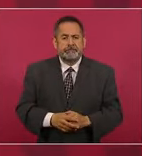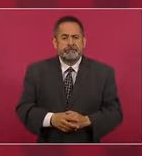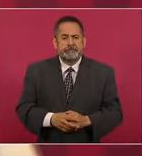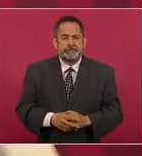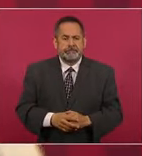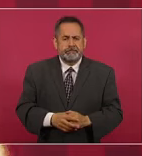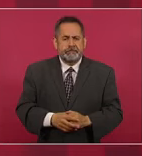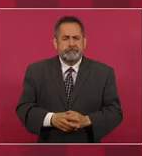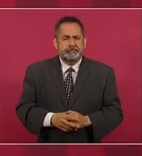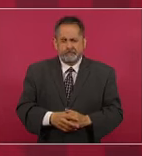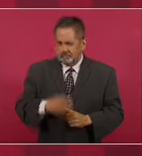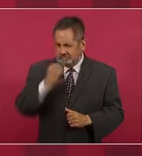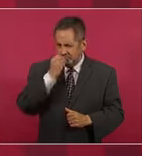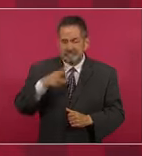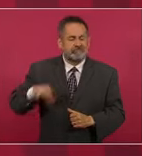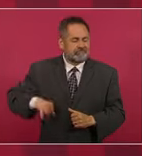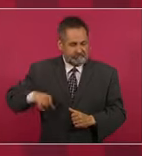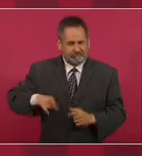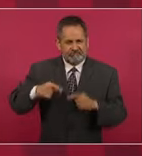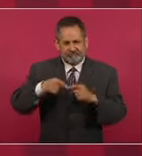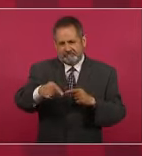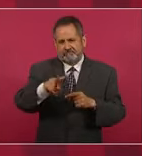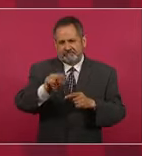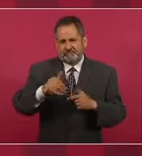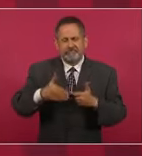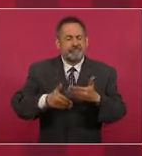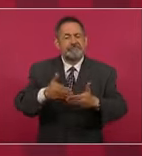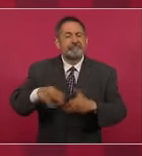y va a ser algo muy interesante.